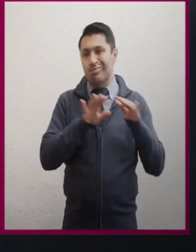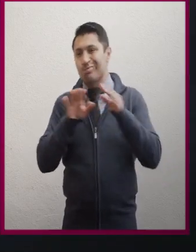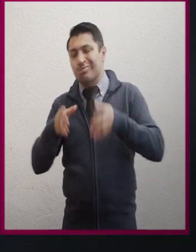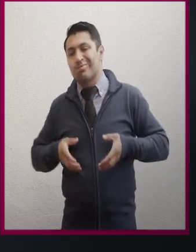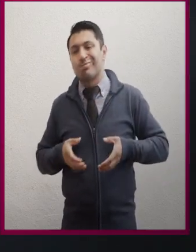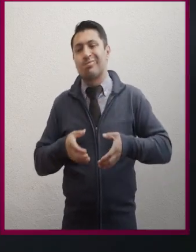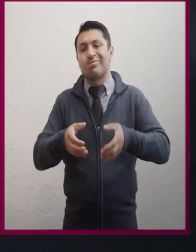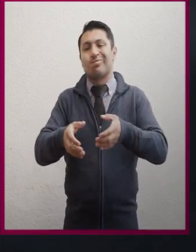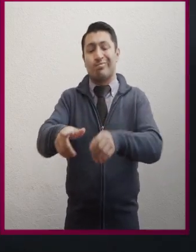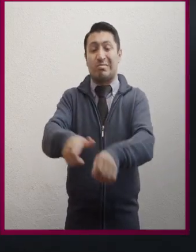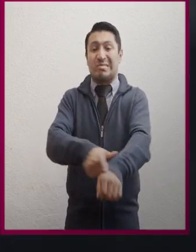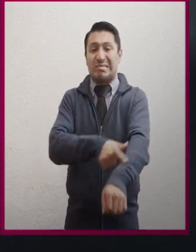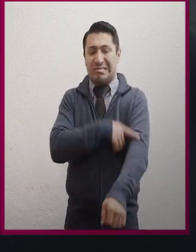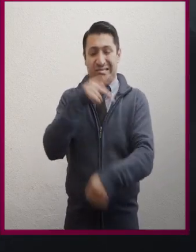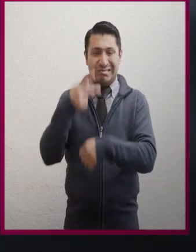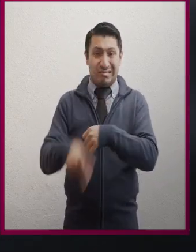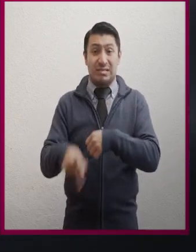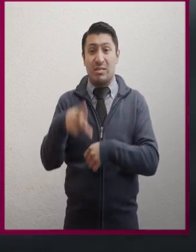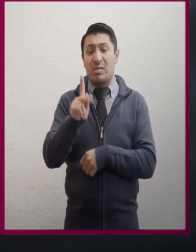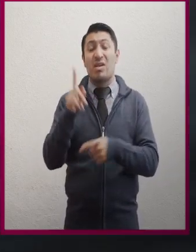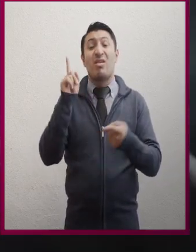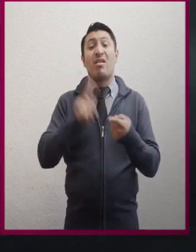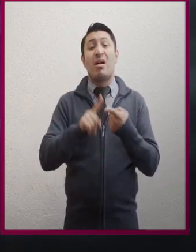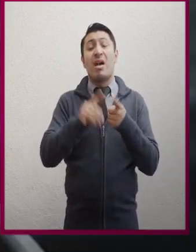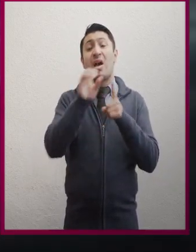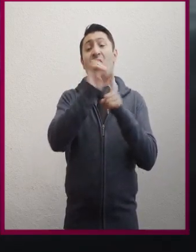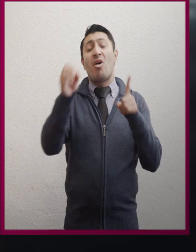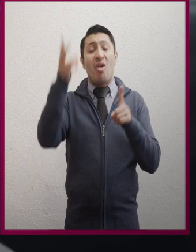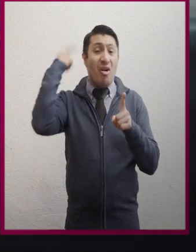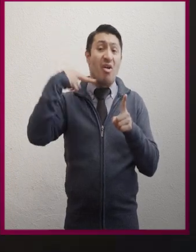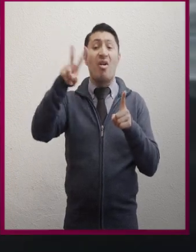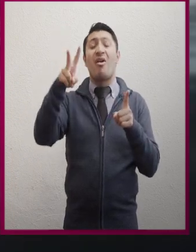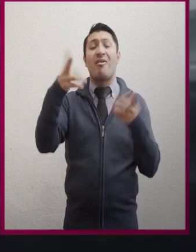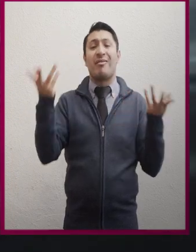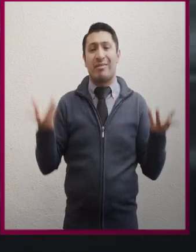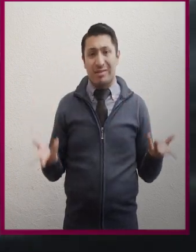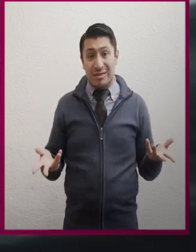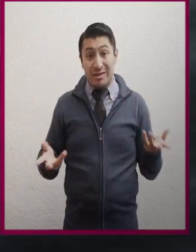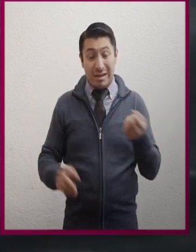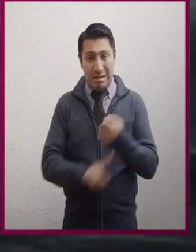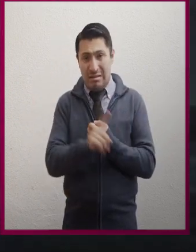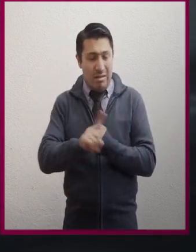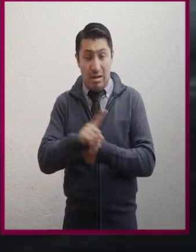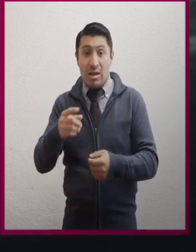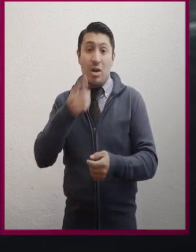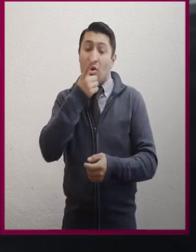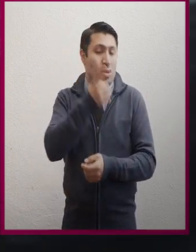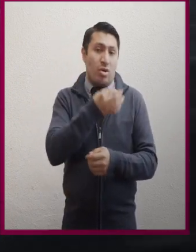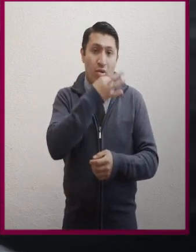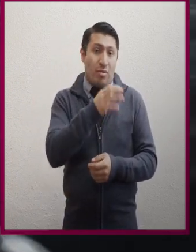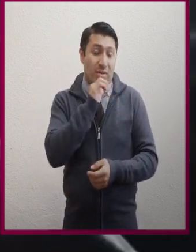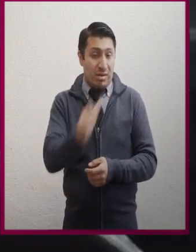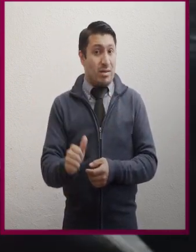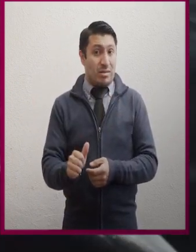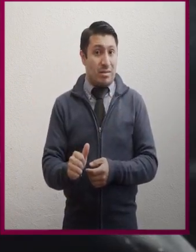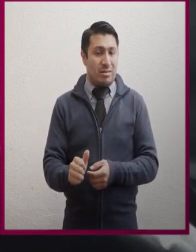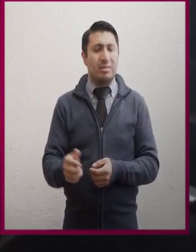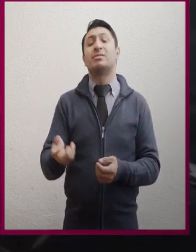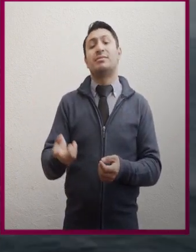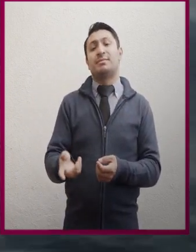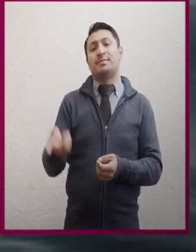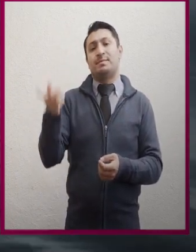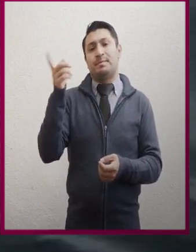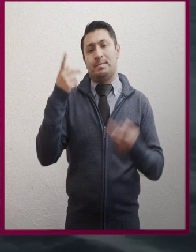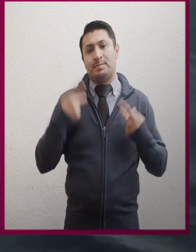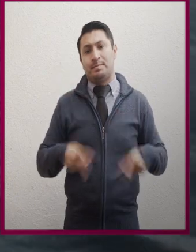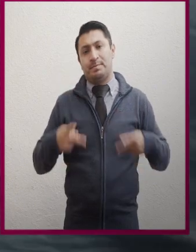¿quiénes organizan los viajes sin medir las consecuencias de los peligrosos traslados? Frecuentemente, las pateras y los cayucos son uno